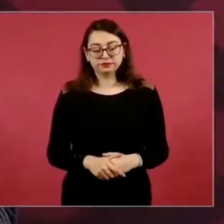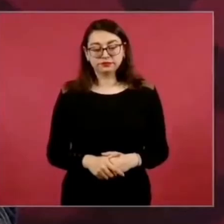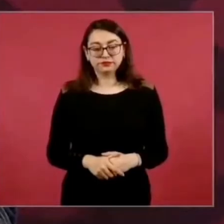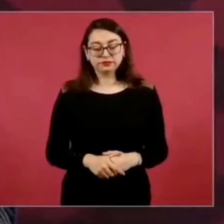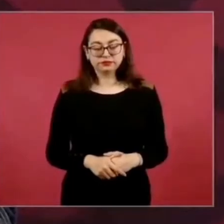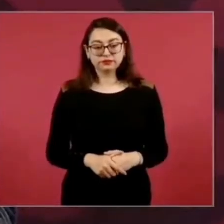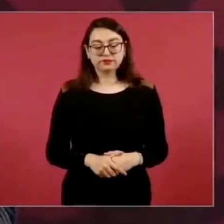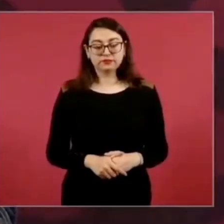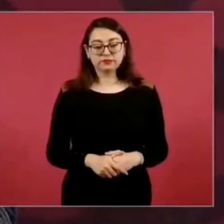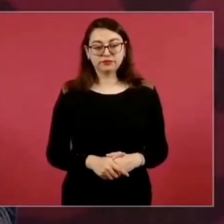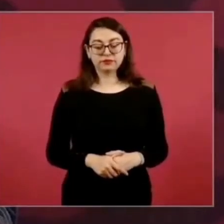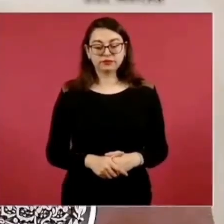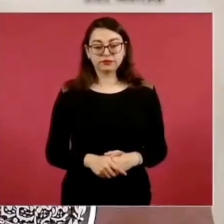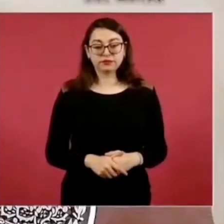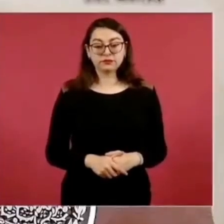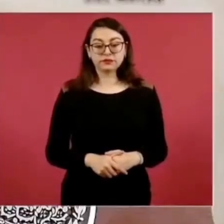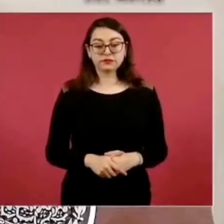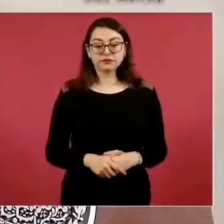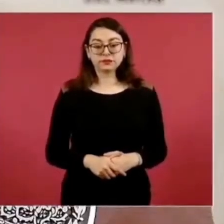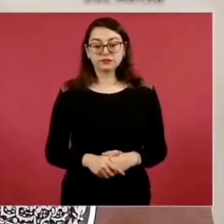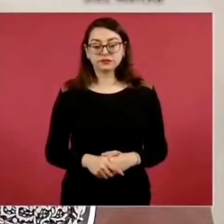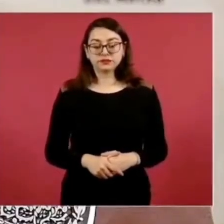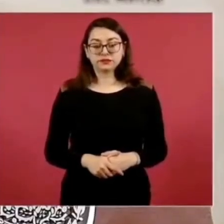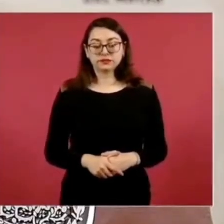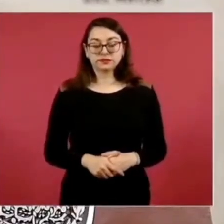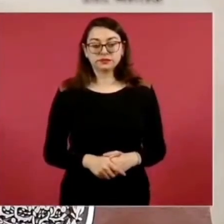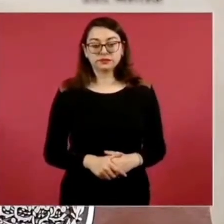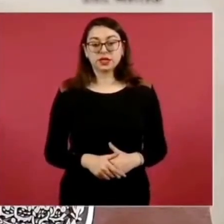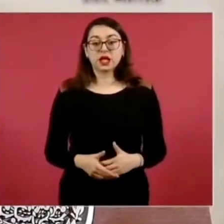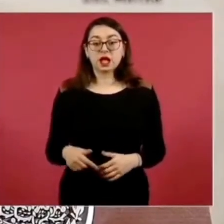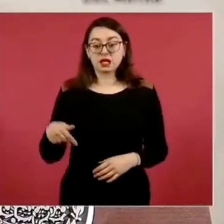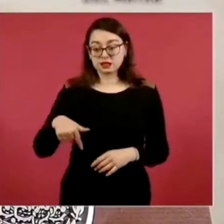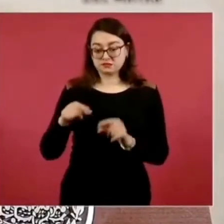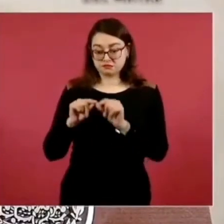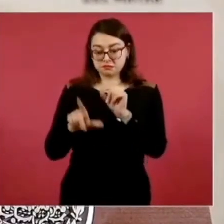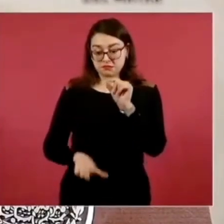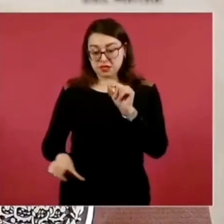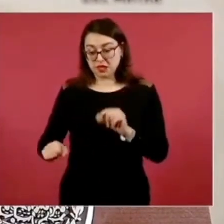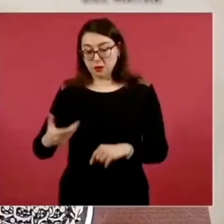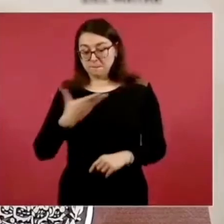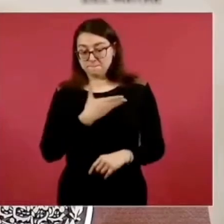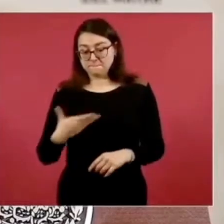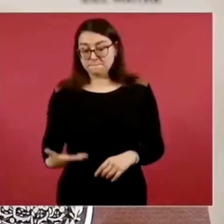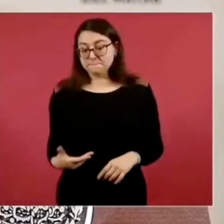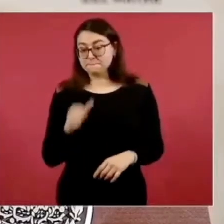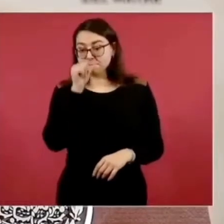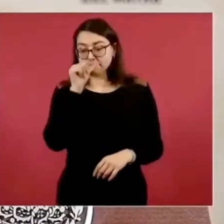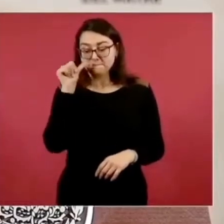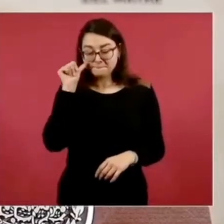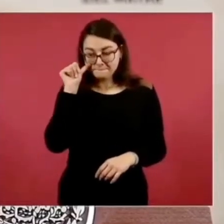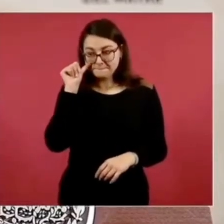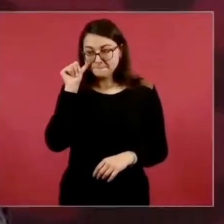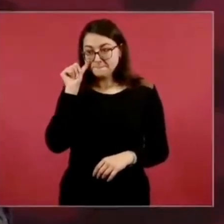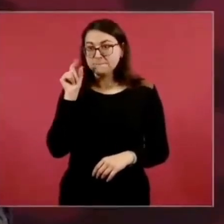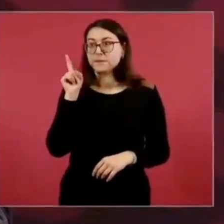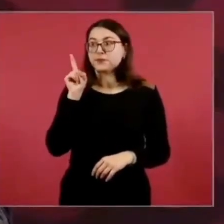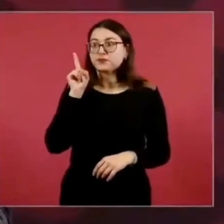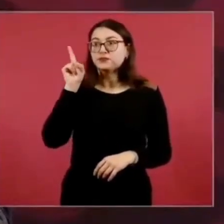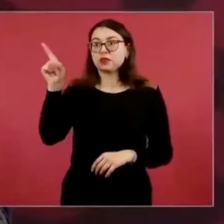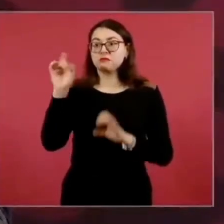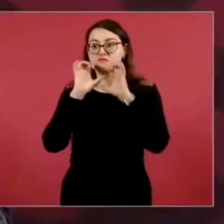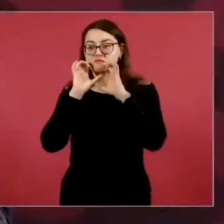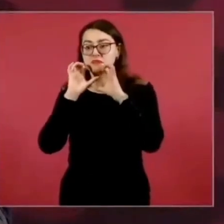porque Lincoln ayudó al presidente Juárez, nos ayudó cuando la intervención francesa, no reconoció